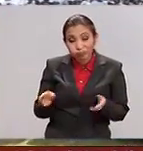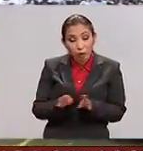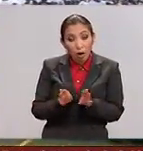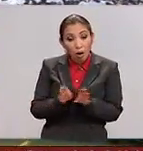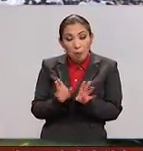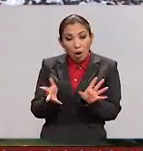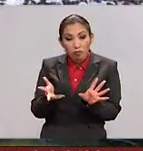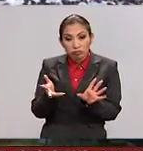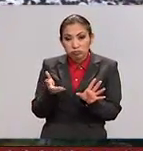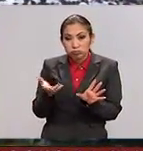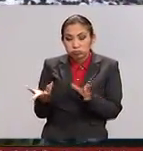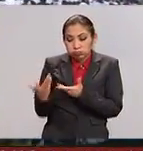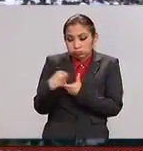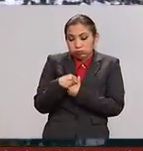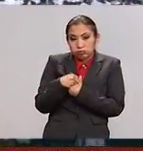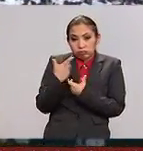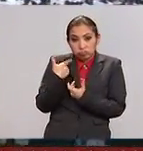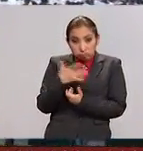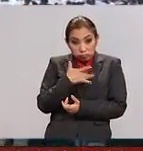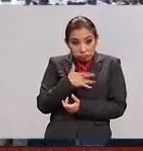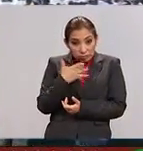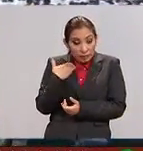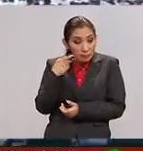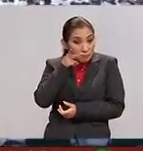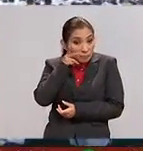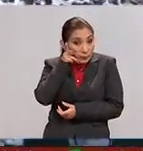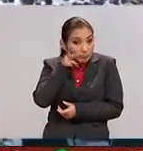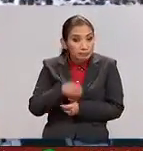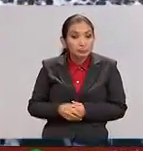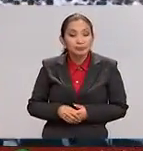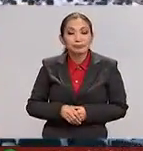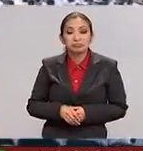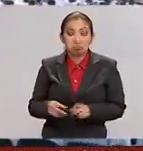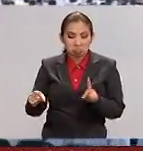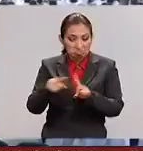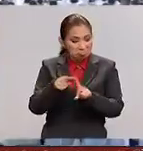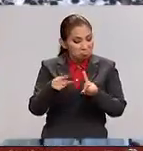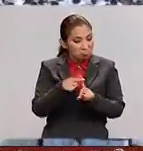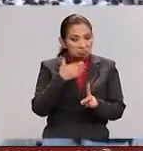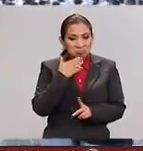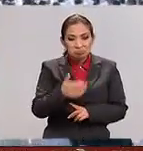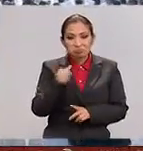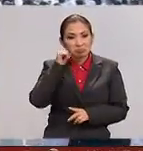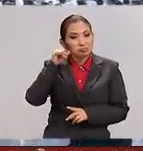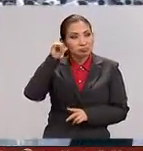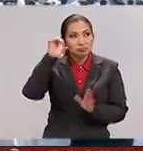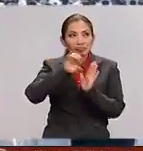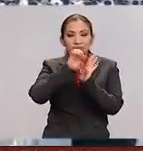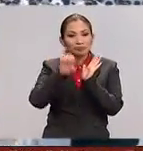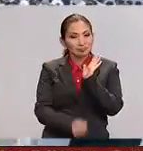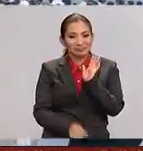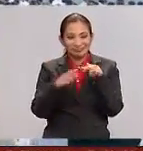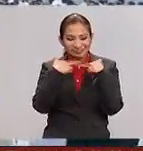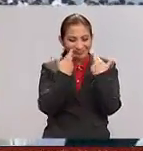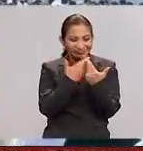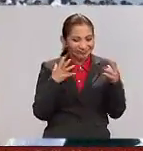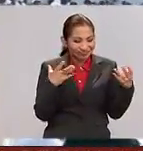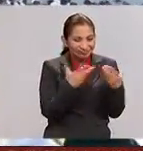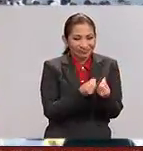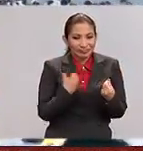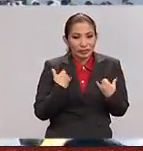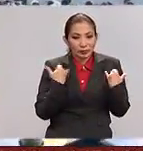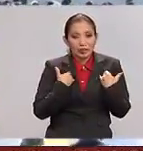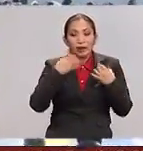¿cómo habrá impactado en el Sumo Pontífice? Muy positivamente, y de hecho ayer, por ejemplo, en el encuentro con los jóvenes, el